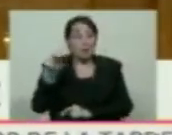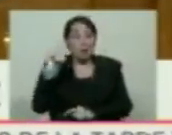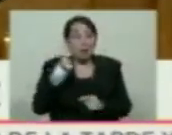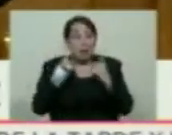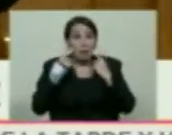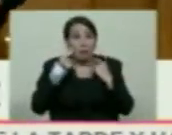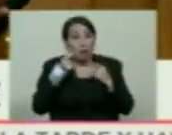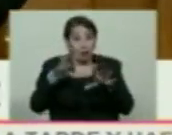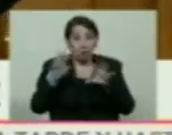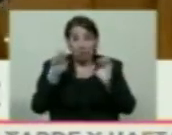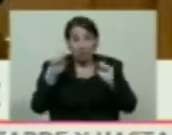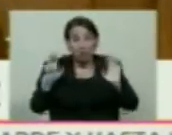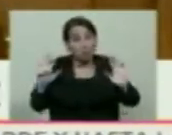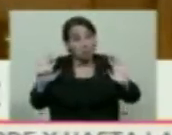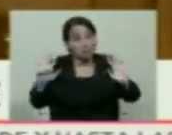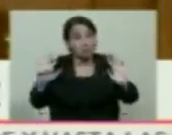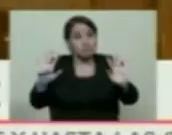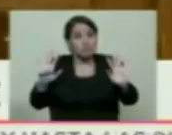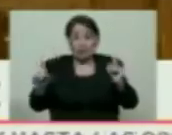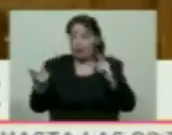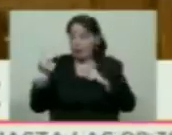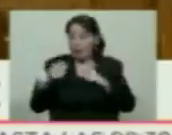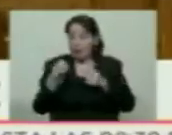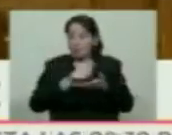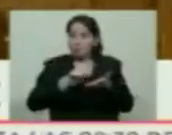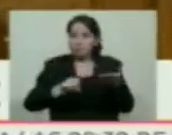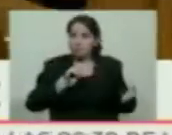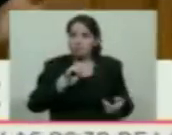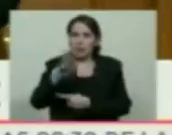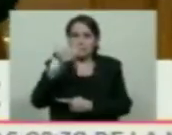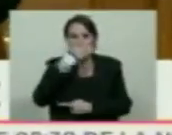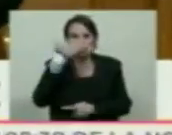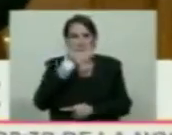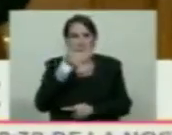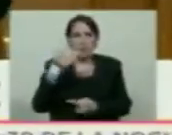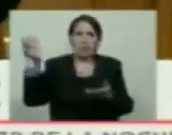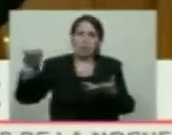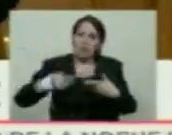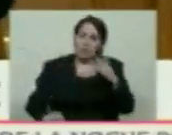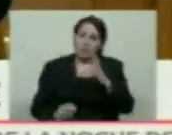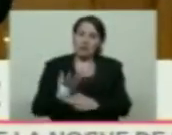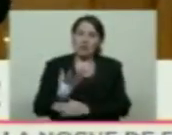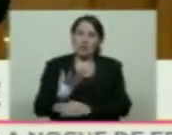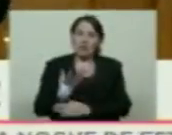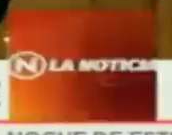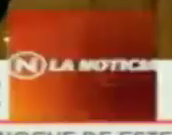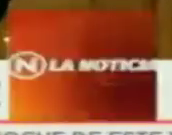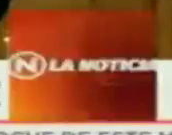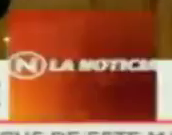entendió? Yo ayer escribí que vengo a mí que tengo a flor. Los orientales sabemos qué significa